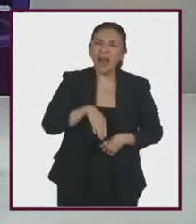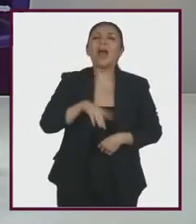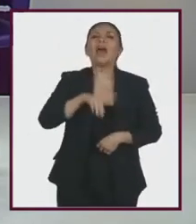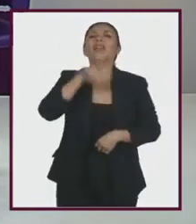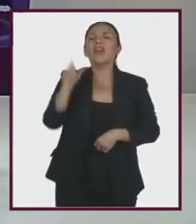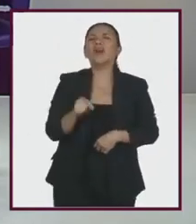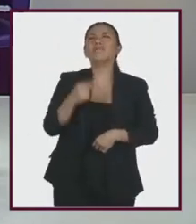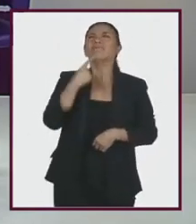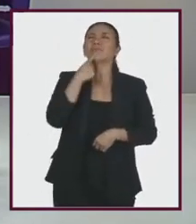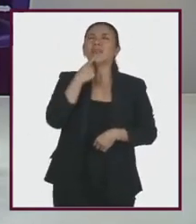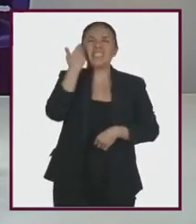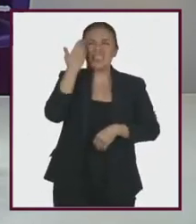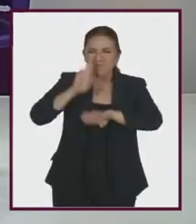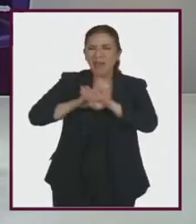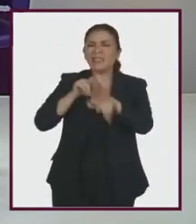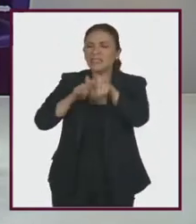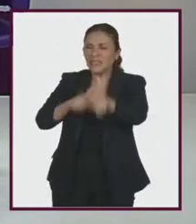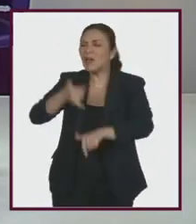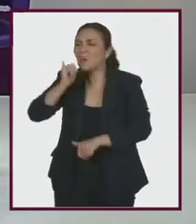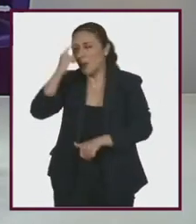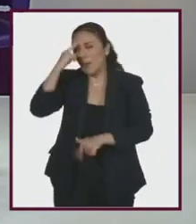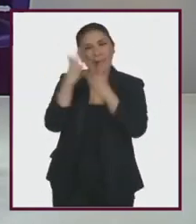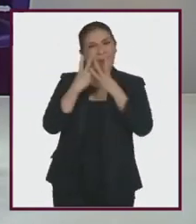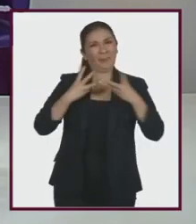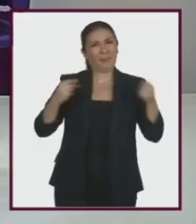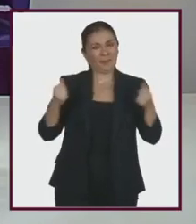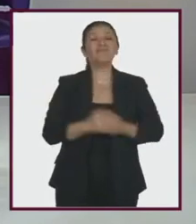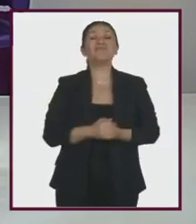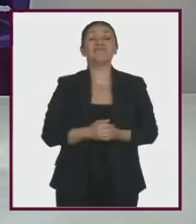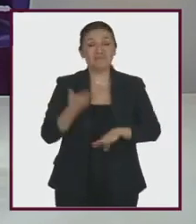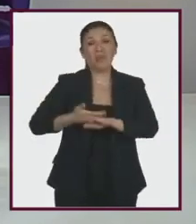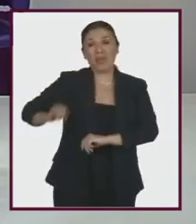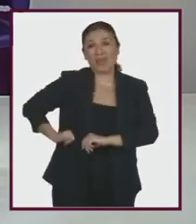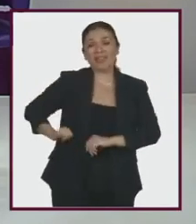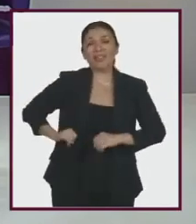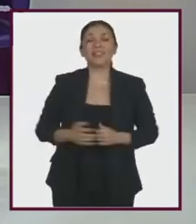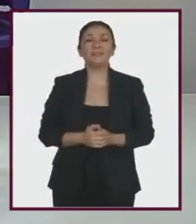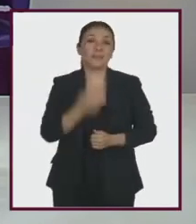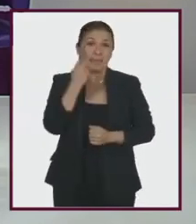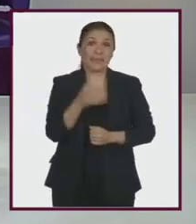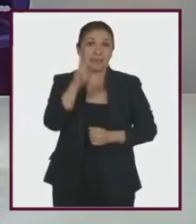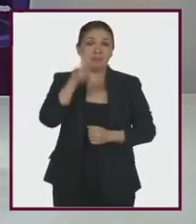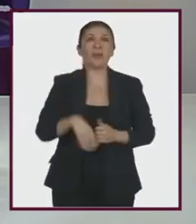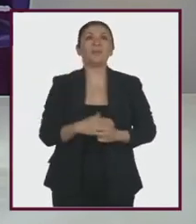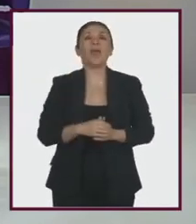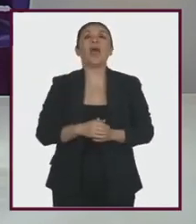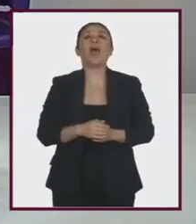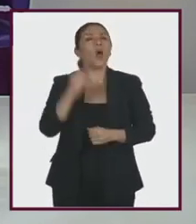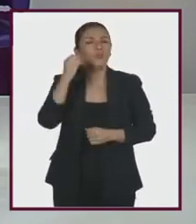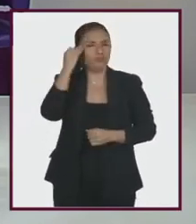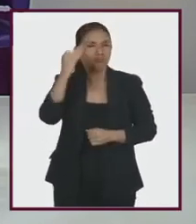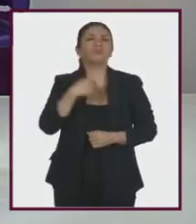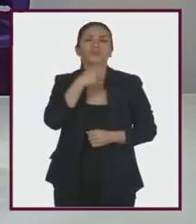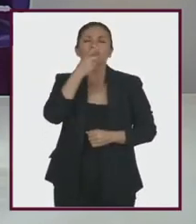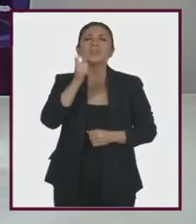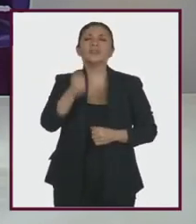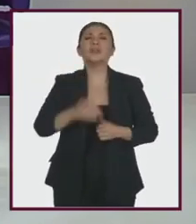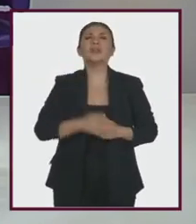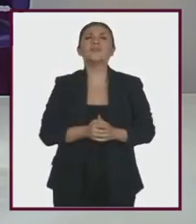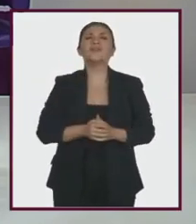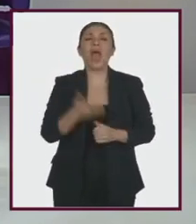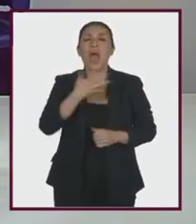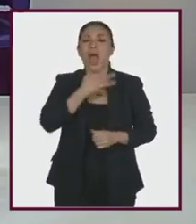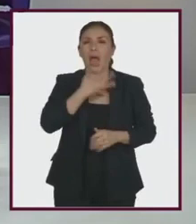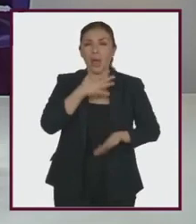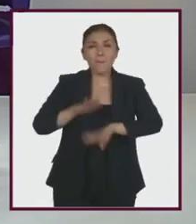doctora, qué interesante. Así es. Bueno, como ya hemos dicho durante mucho tiempo, vamos a hablar justamente de que hay